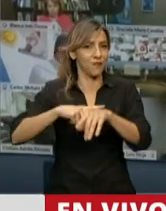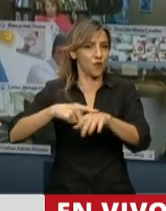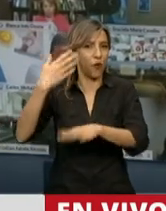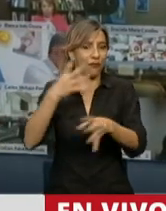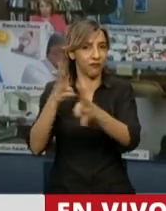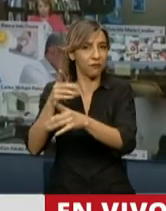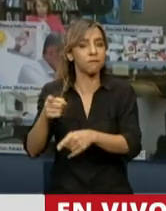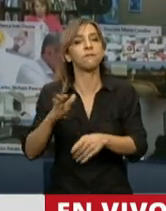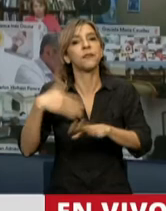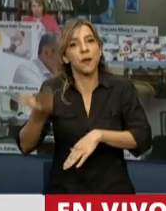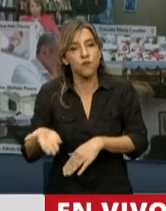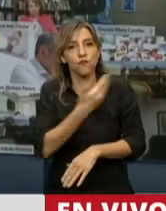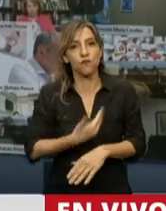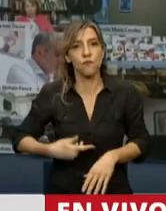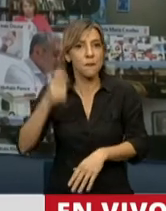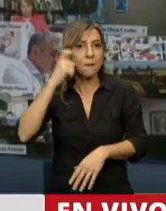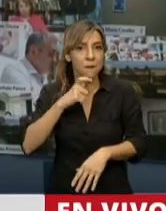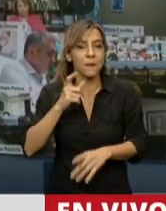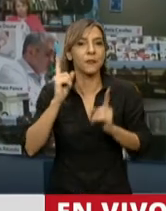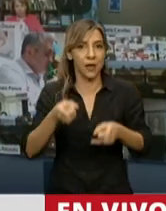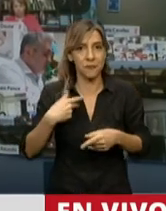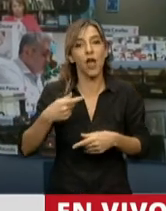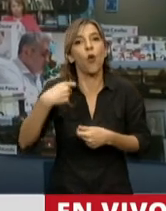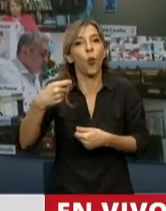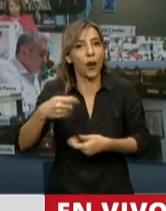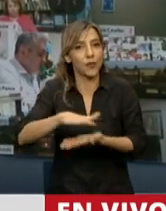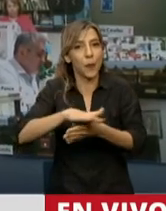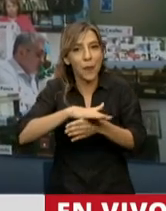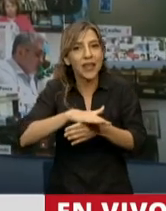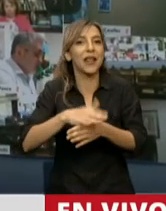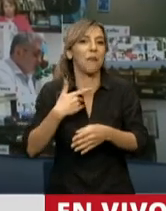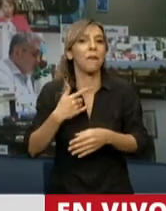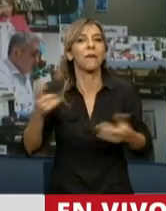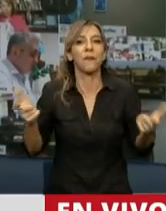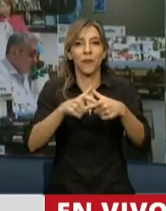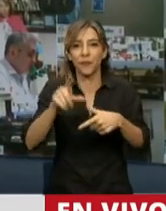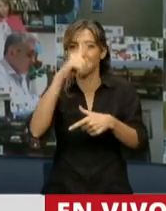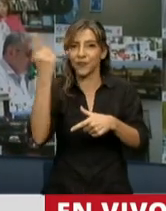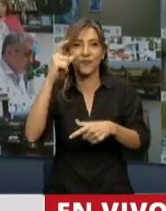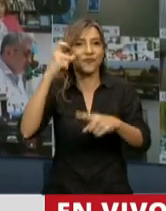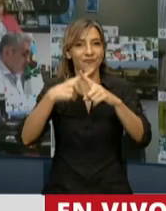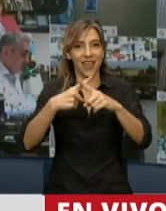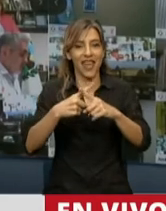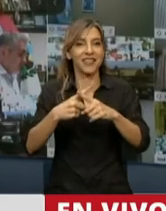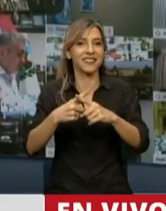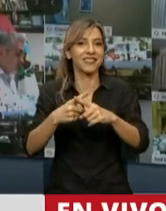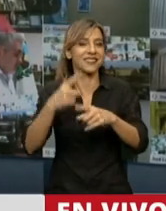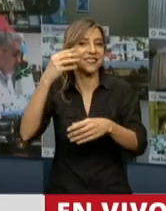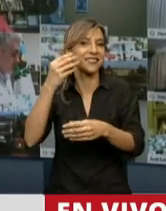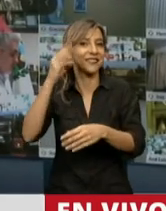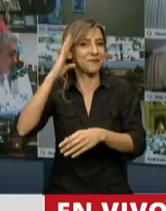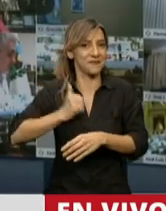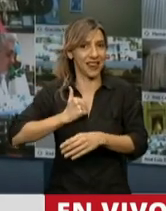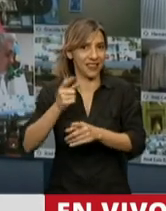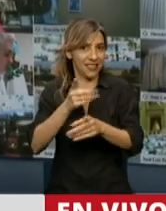a los veteranos la pensión equivalente a una jubilación mínima y se crea la Comisión Nacional de Excombatientes de Malvinas. Se inicia un diálogo para recomponer las